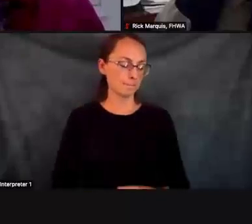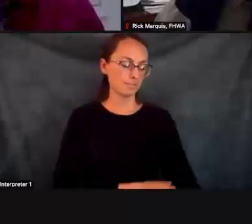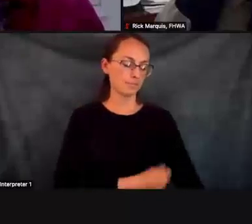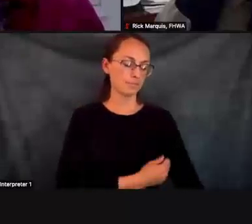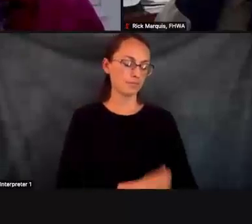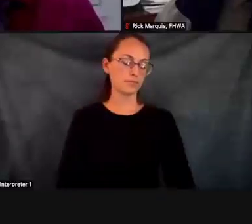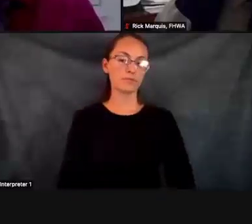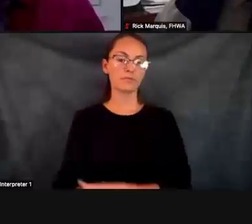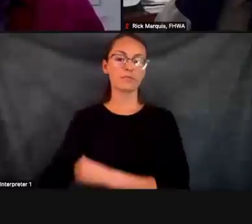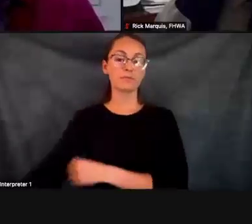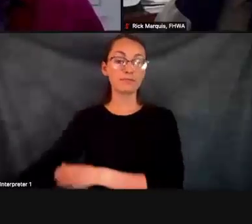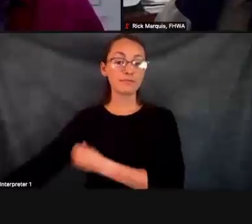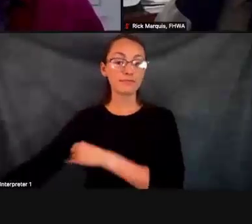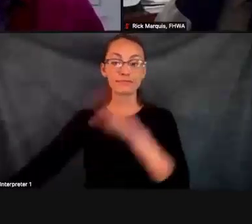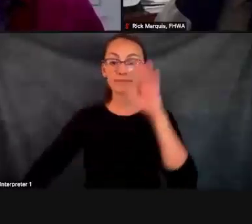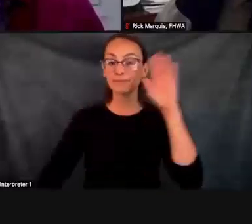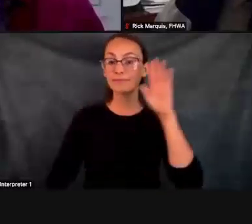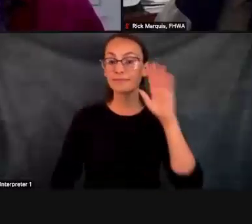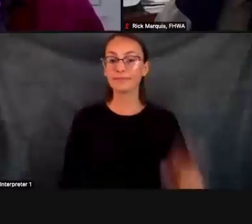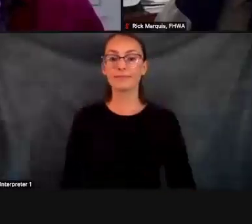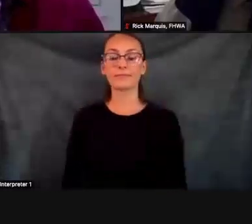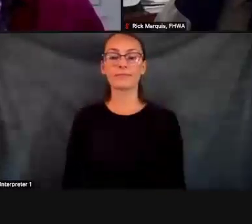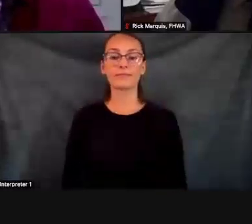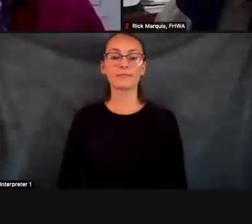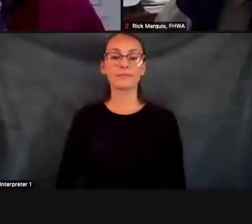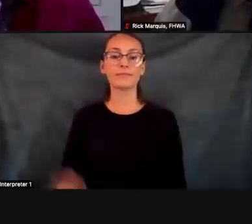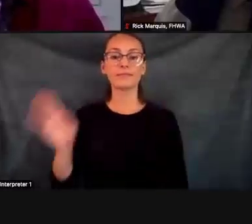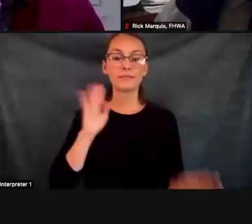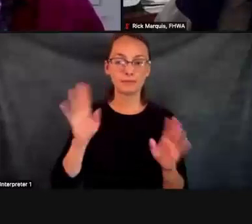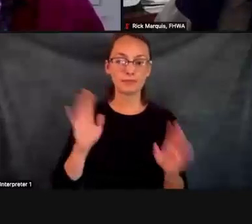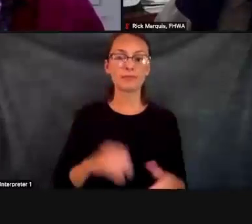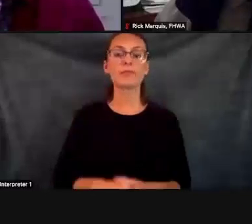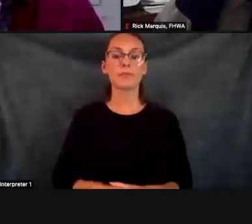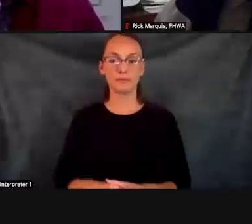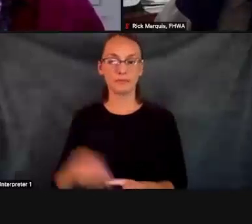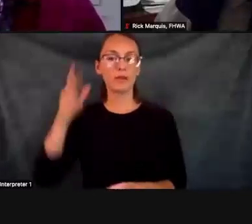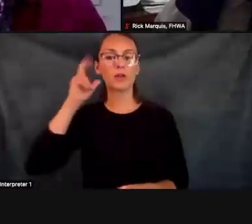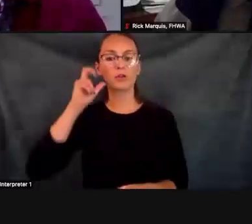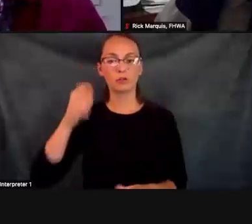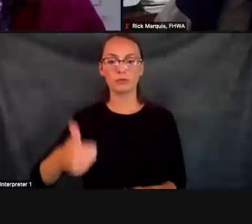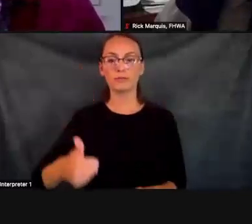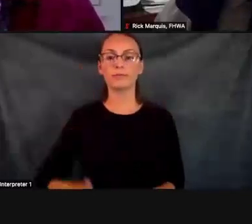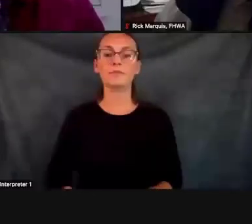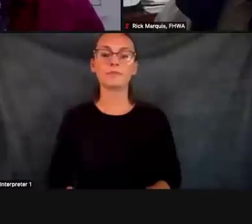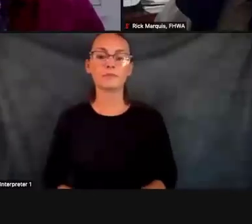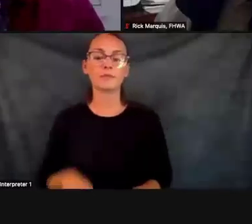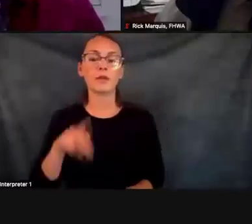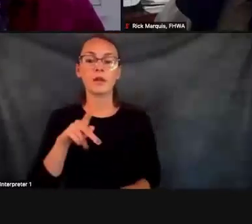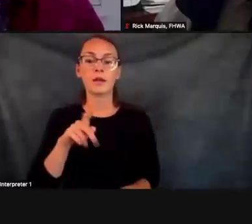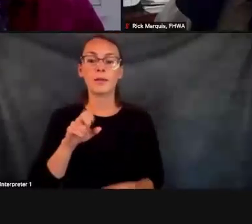Hello. Hola. Hello. Hola. Sí, me escucho.